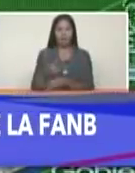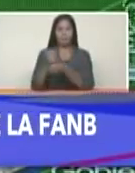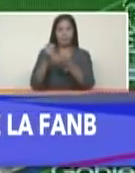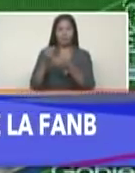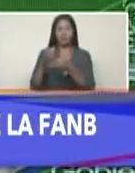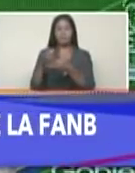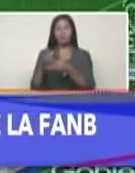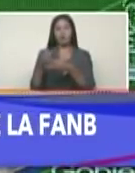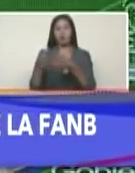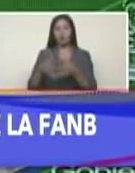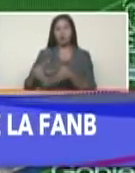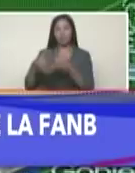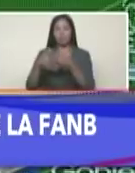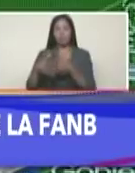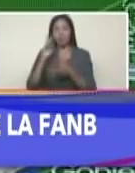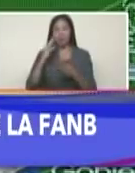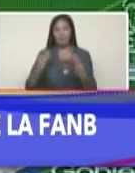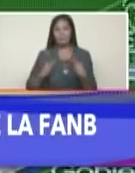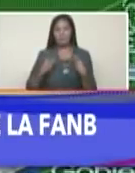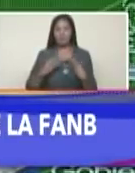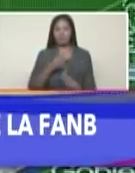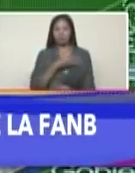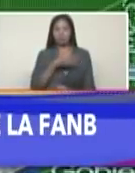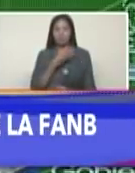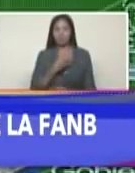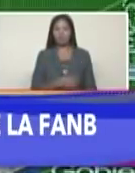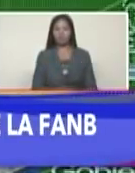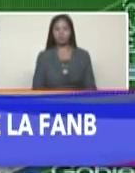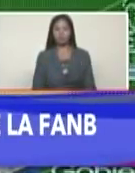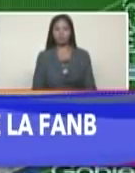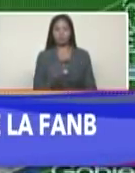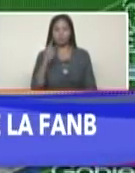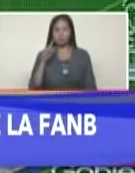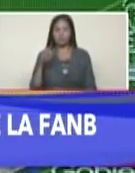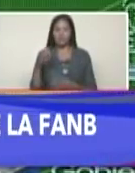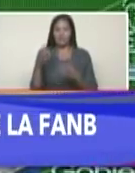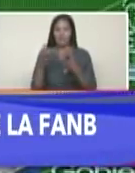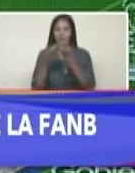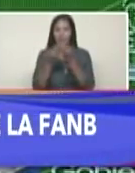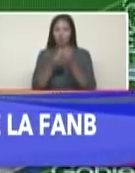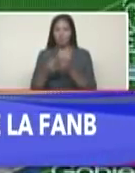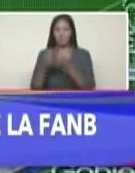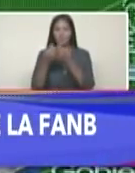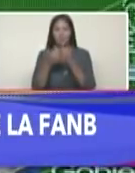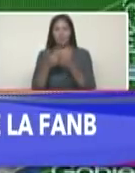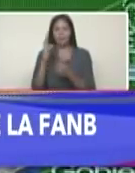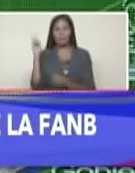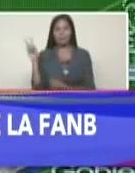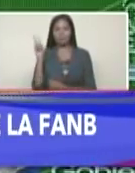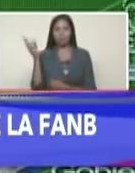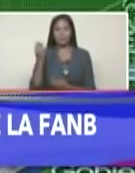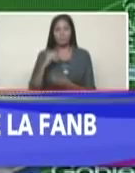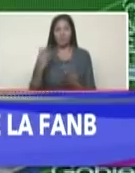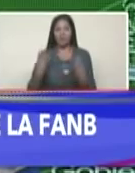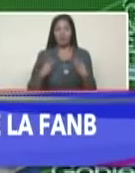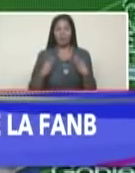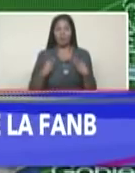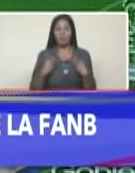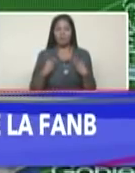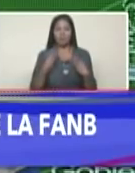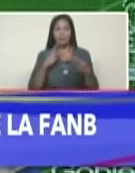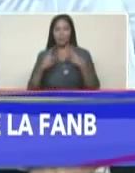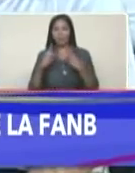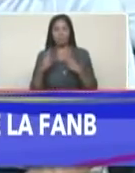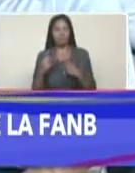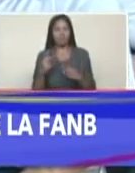norteamericano contra la vida social, contra la economía venezolana, contra la vida política, contra